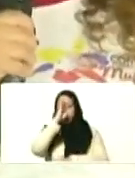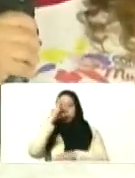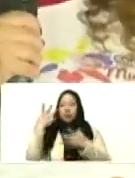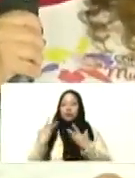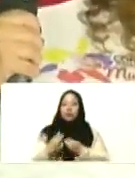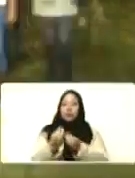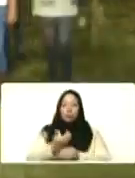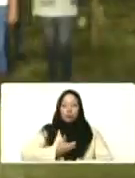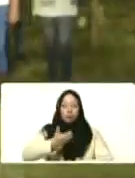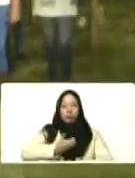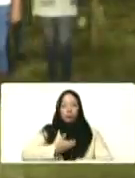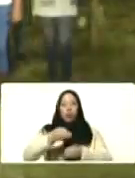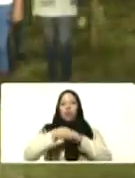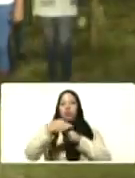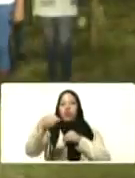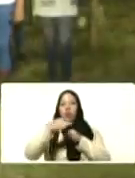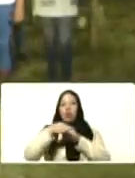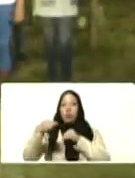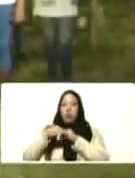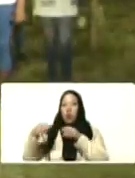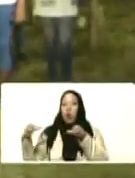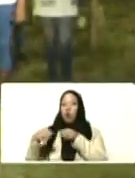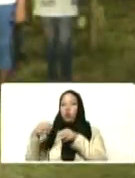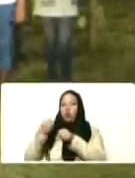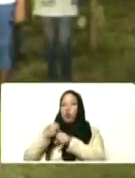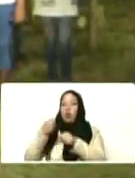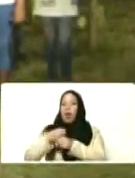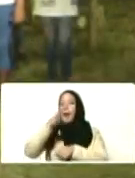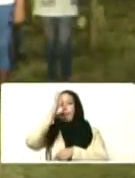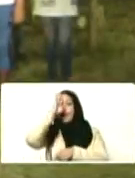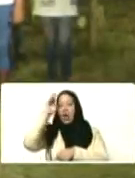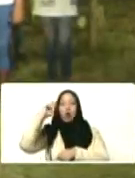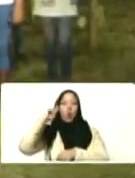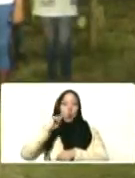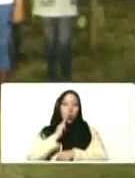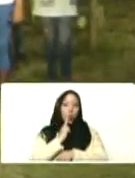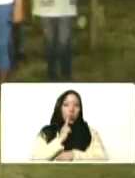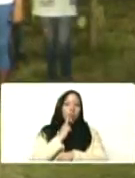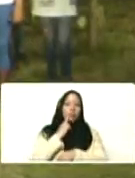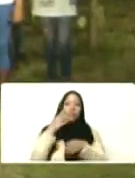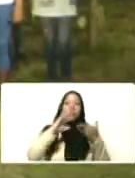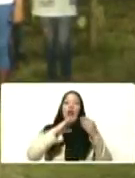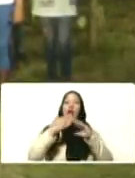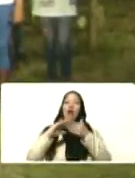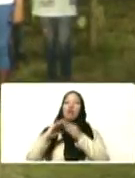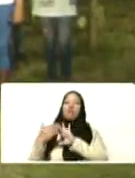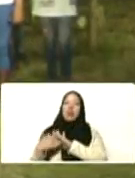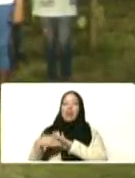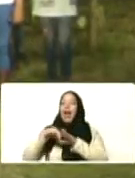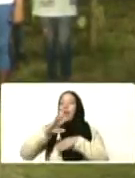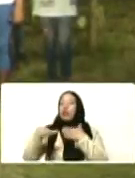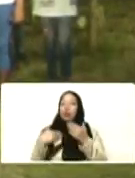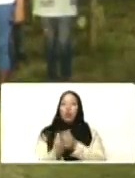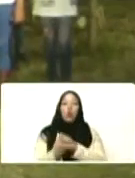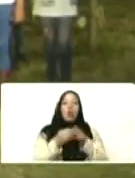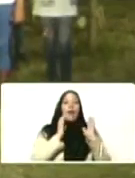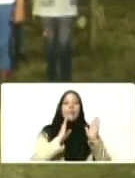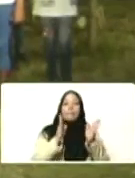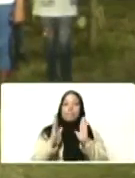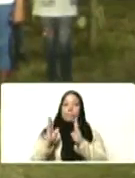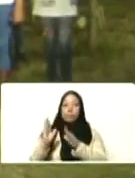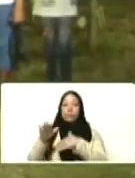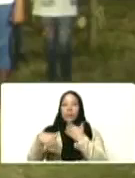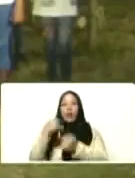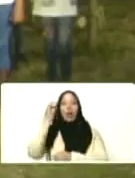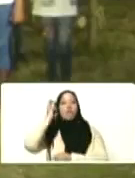el alcalde del municipio, el equipo del Banco Bicentenario, el equipo del INTI y la comunidad organizada. Todo un equipo dispuesto para atender a la